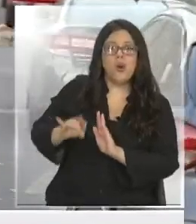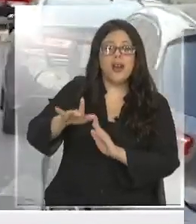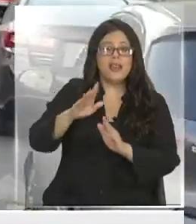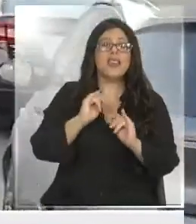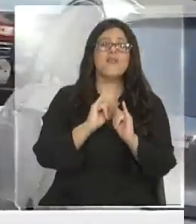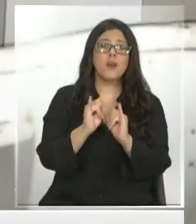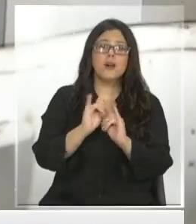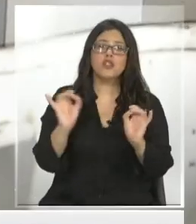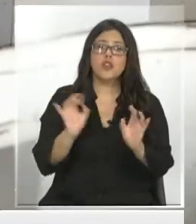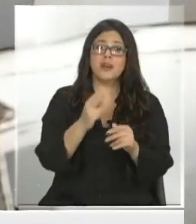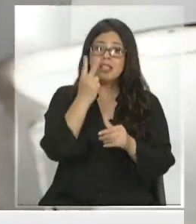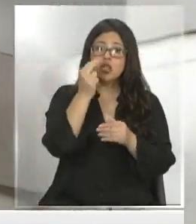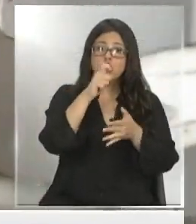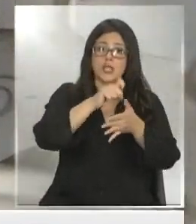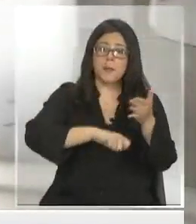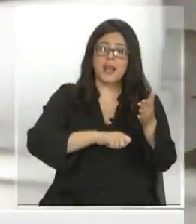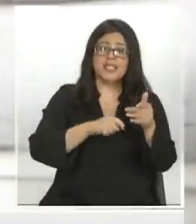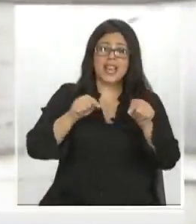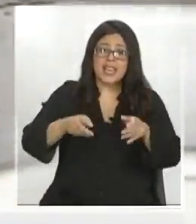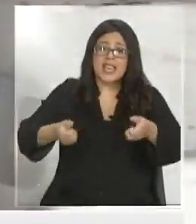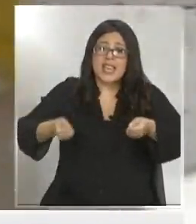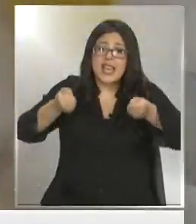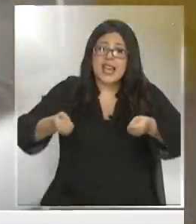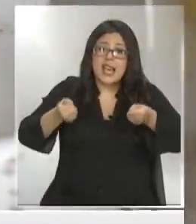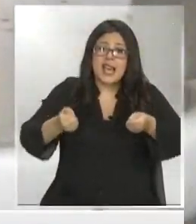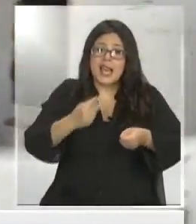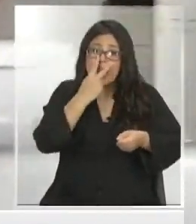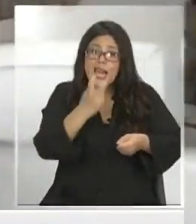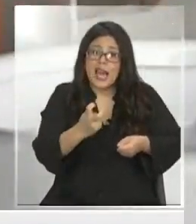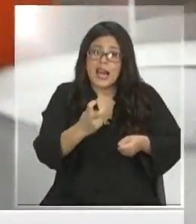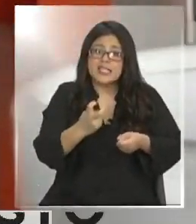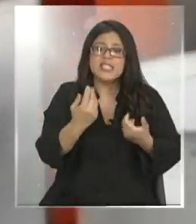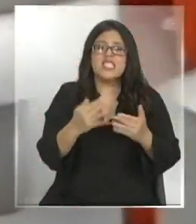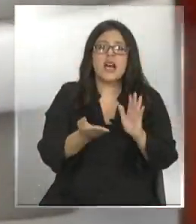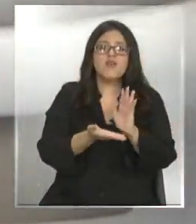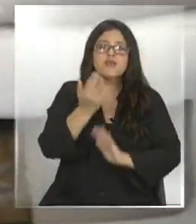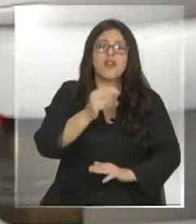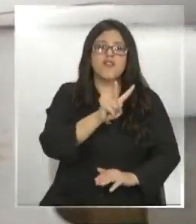en solo 12 meses el gas licuado ha subido un 21,2%.